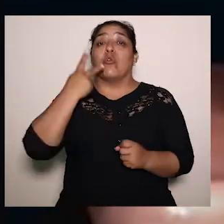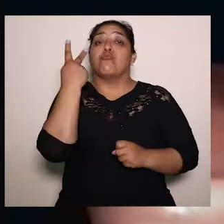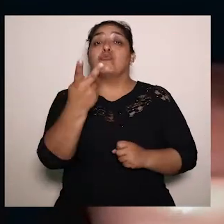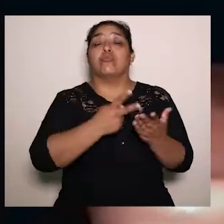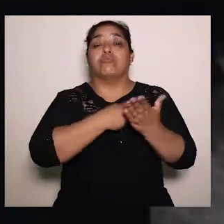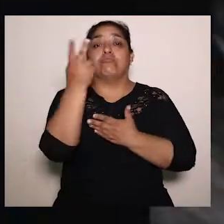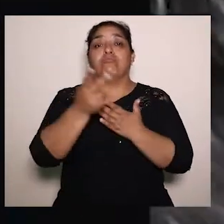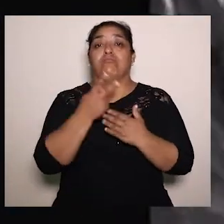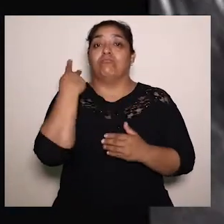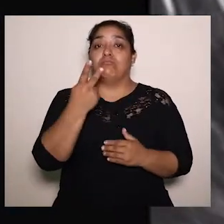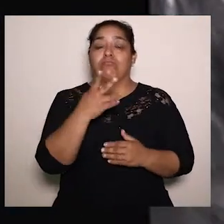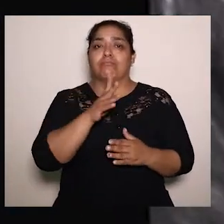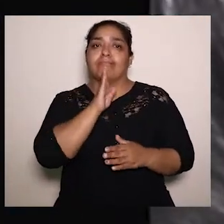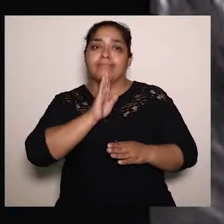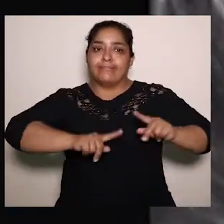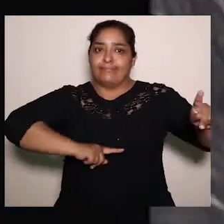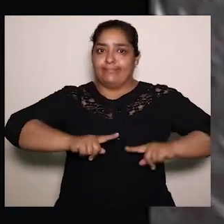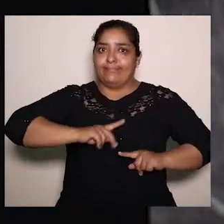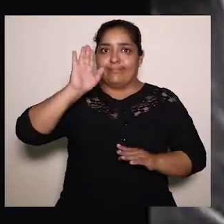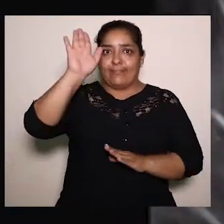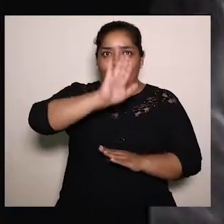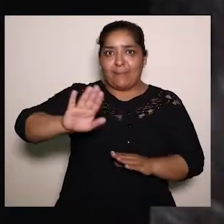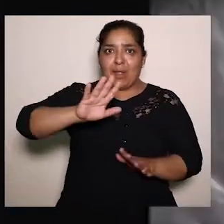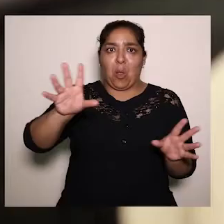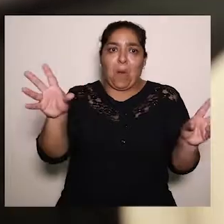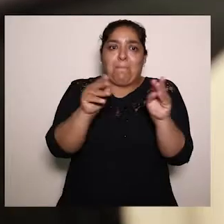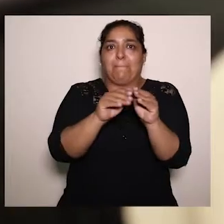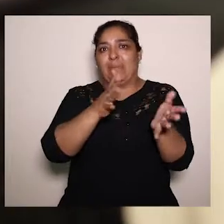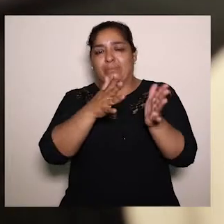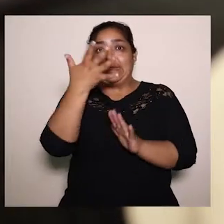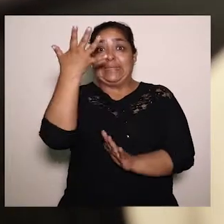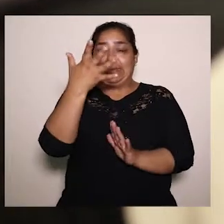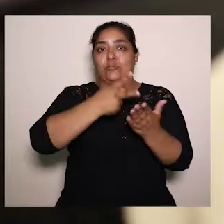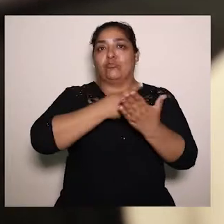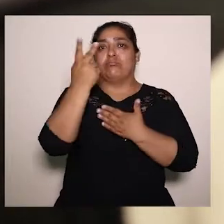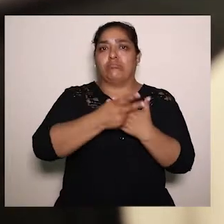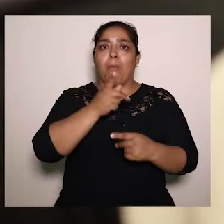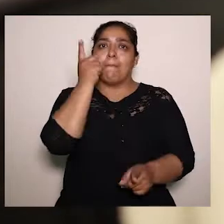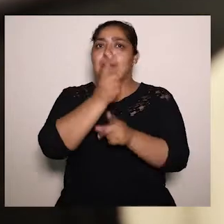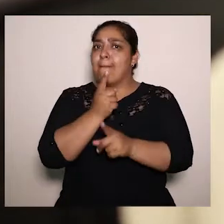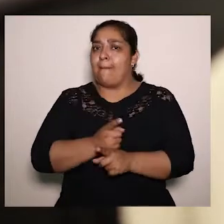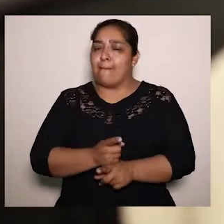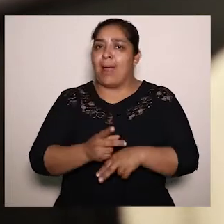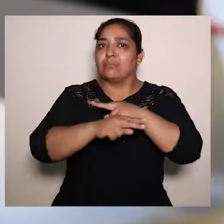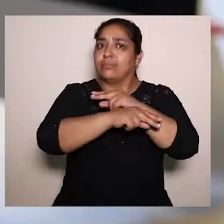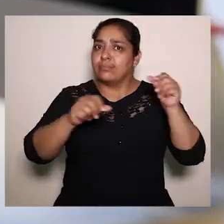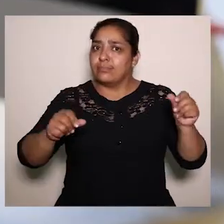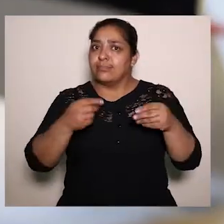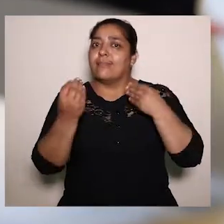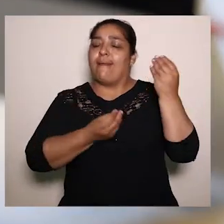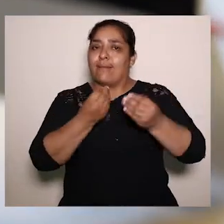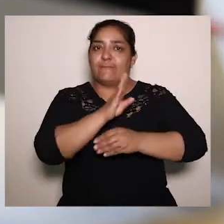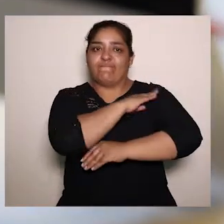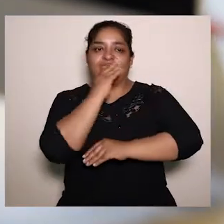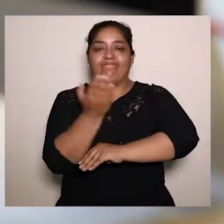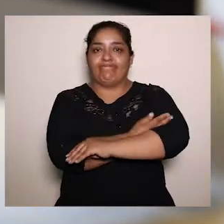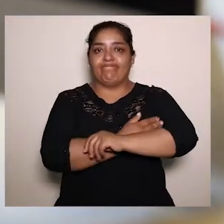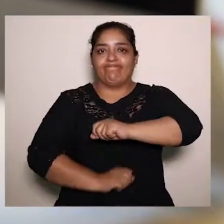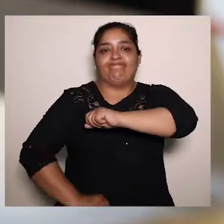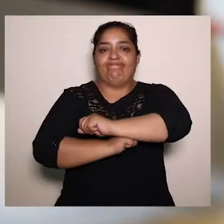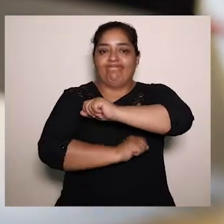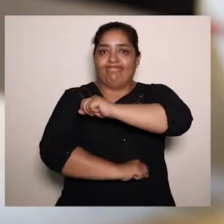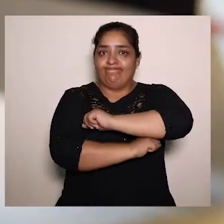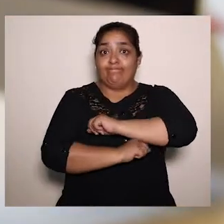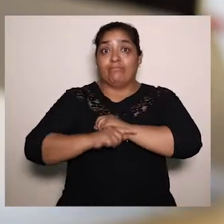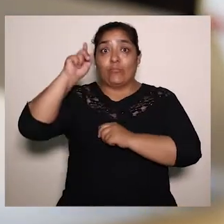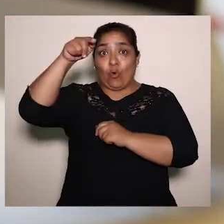con los cuales la administración departamental suma un total de cinco que se ejecutarán en el territorio para fortalecer uno de